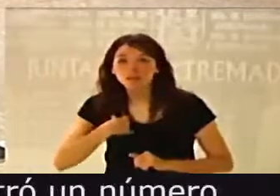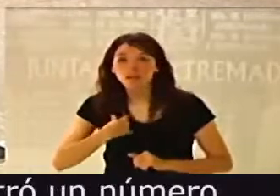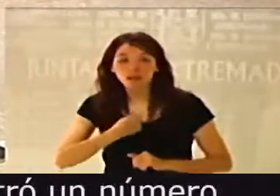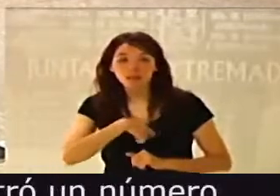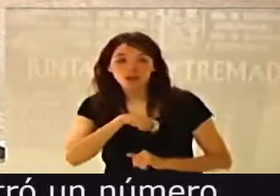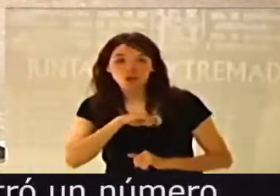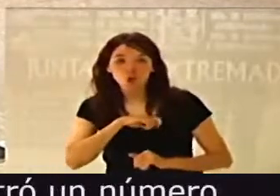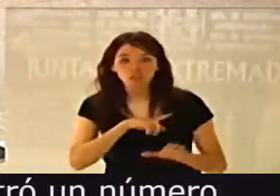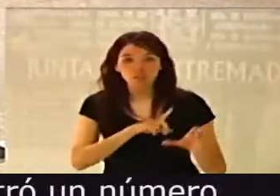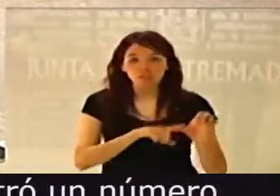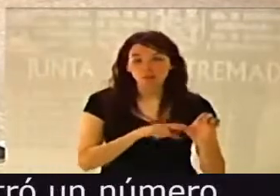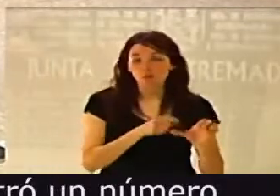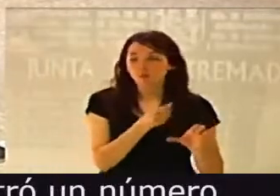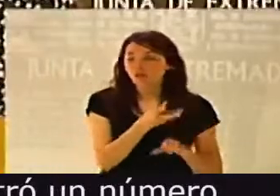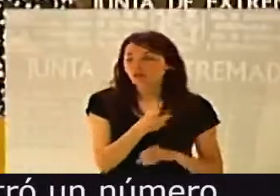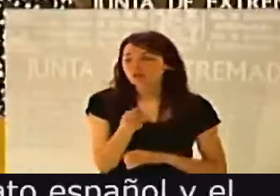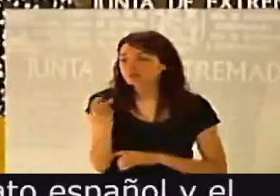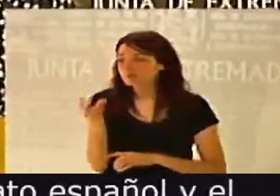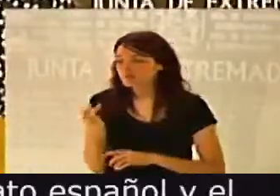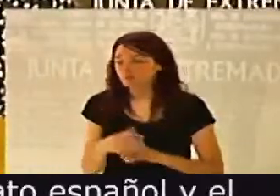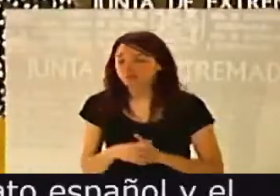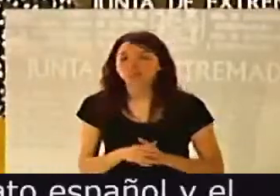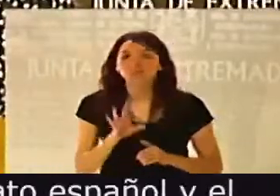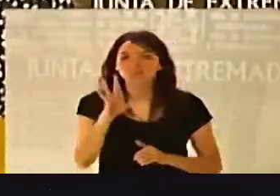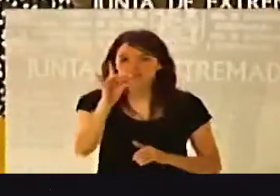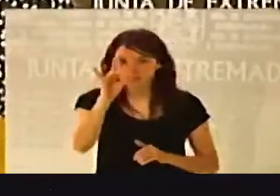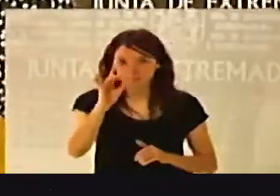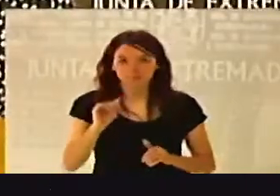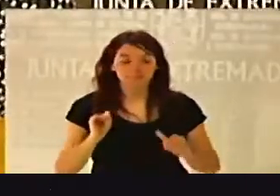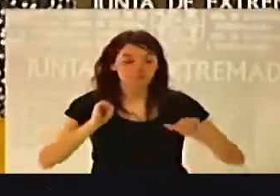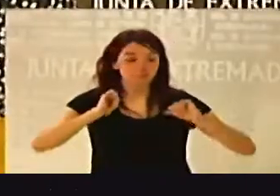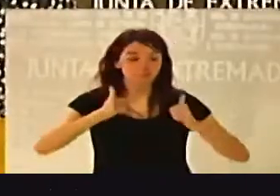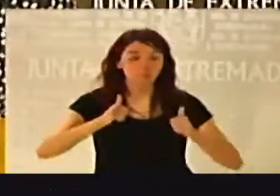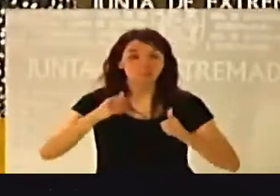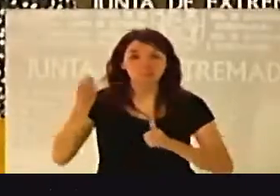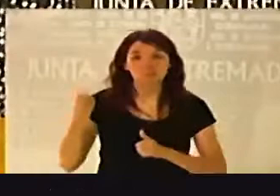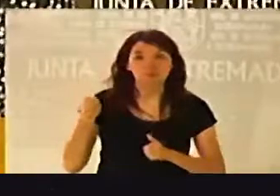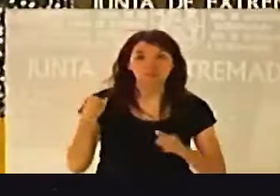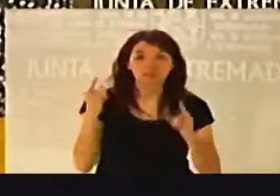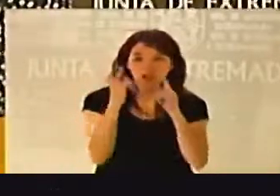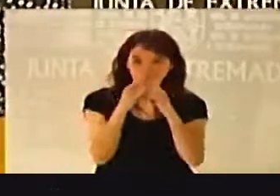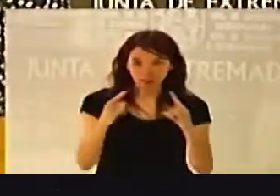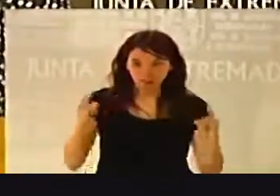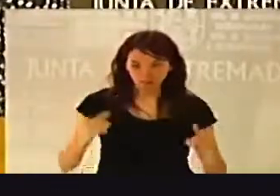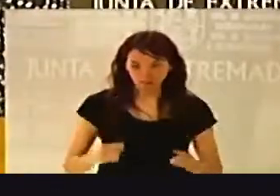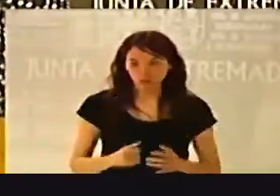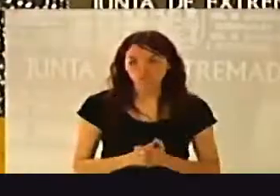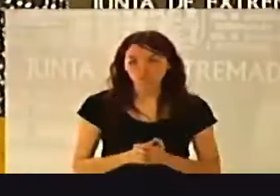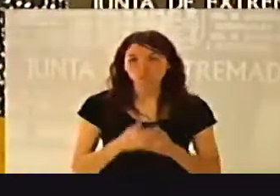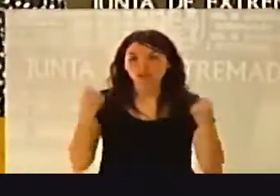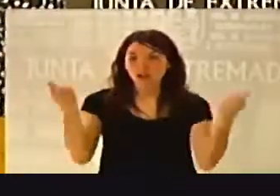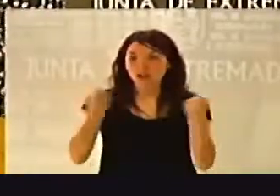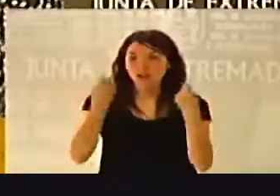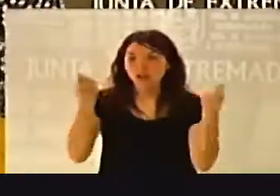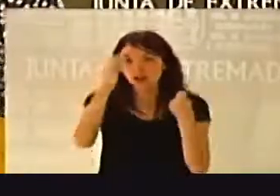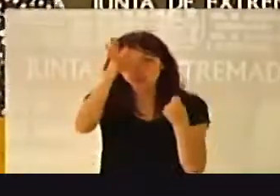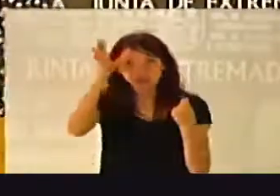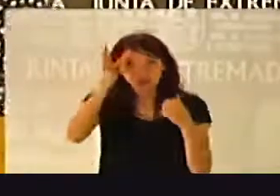Sí. Empiezo por lo de los campamentos. Va a haber campaña de verano de la Junta de